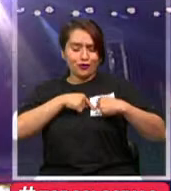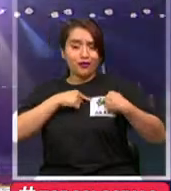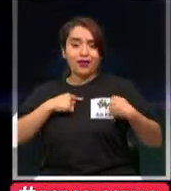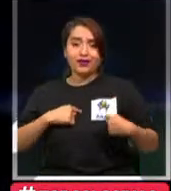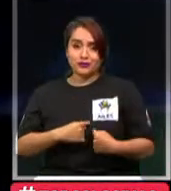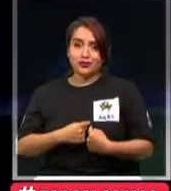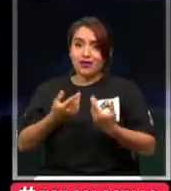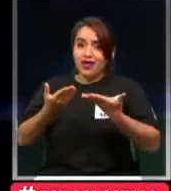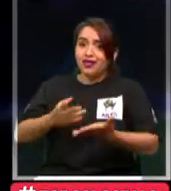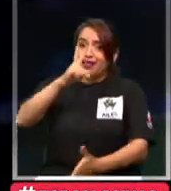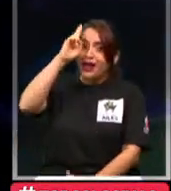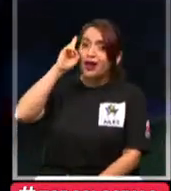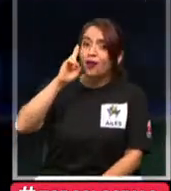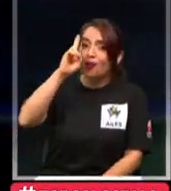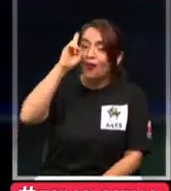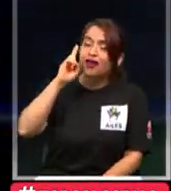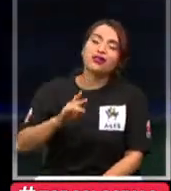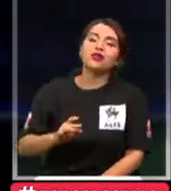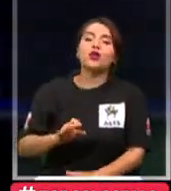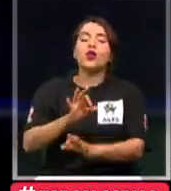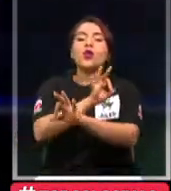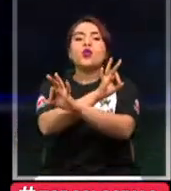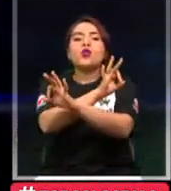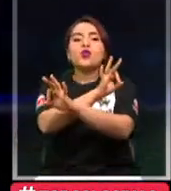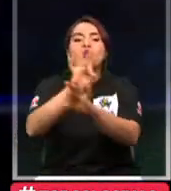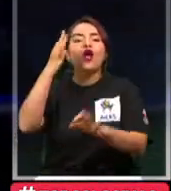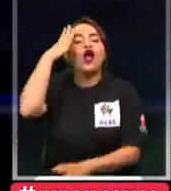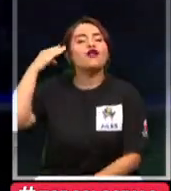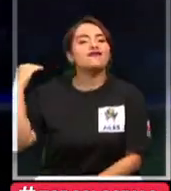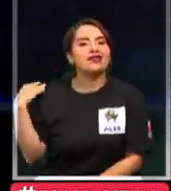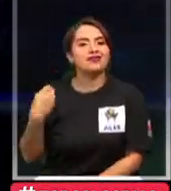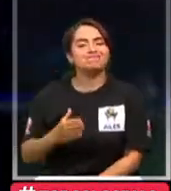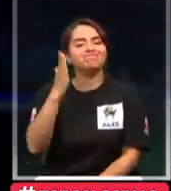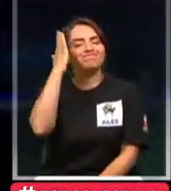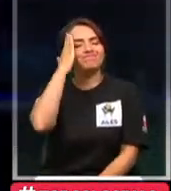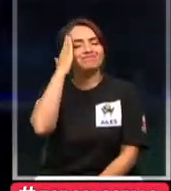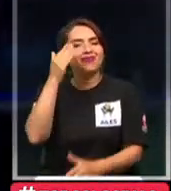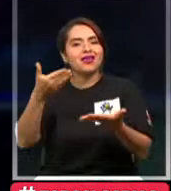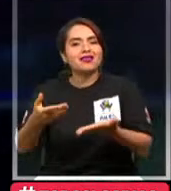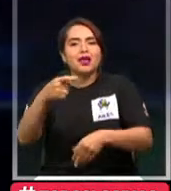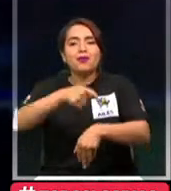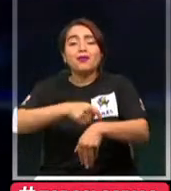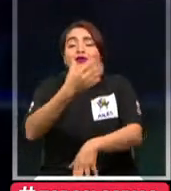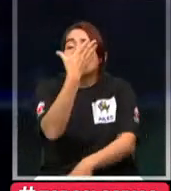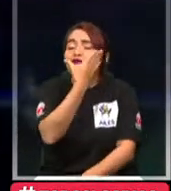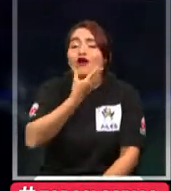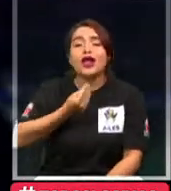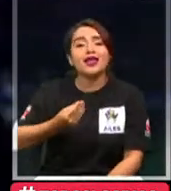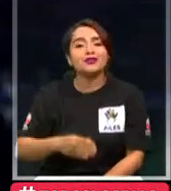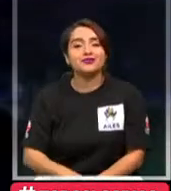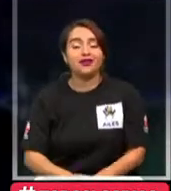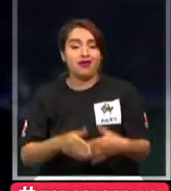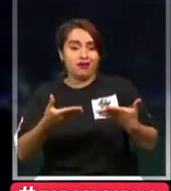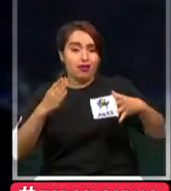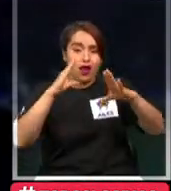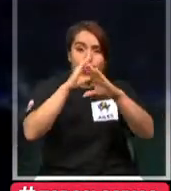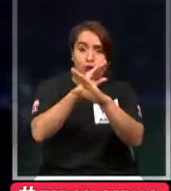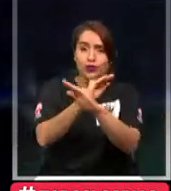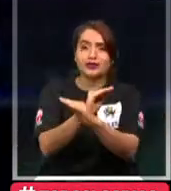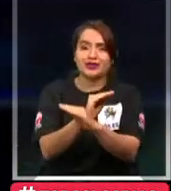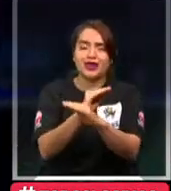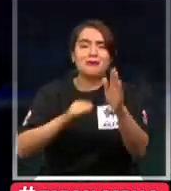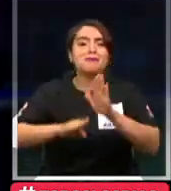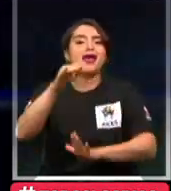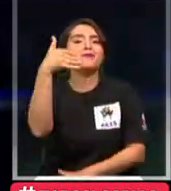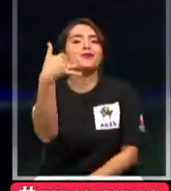que este recuerdo nunca lo borren de su mente, que es un momento bonito. Y esta noche, lo